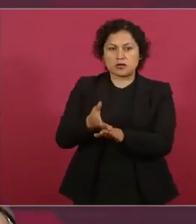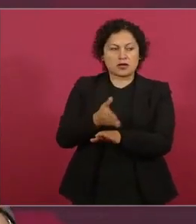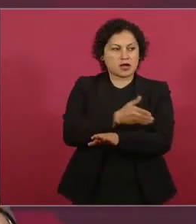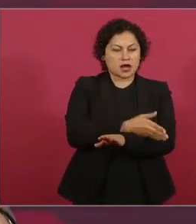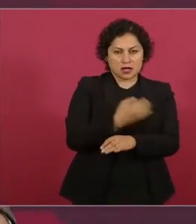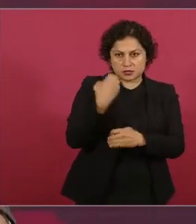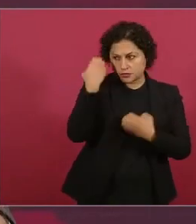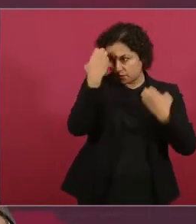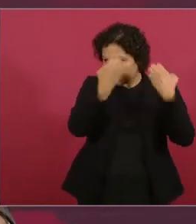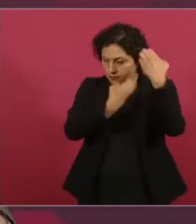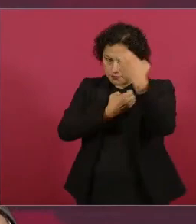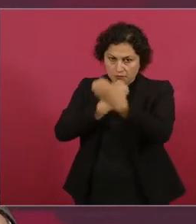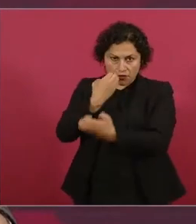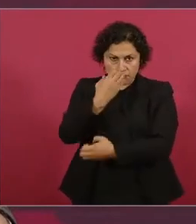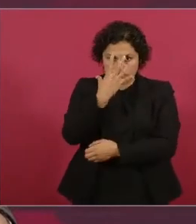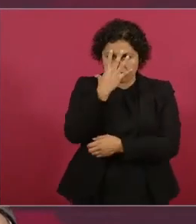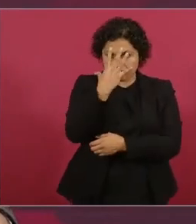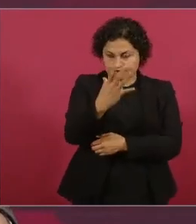Me gustaría que